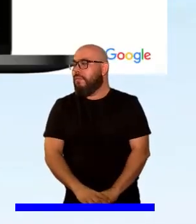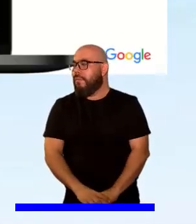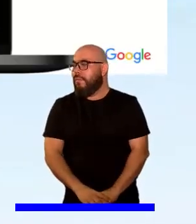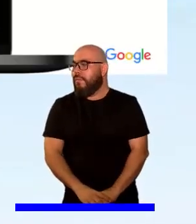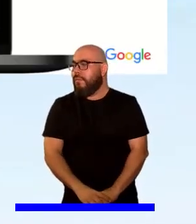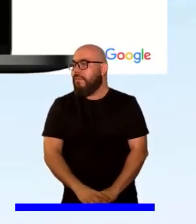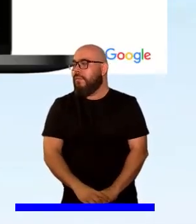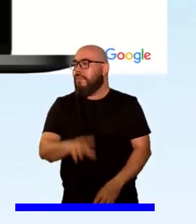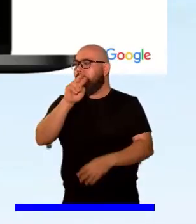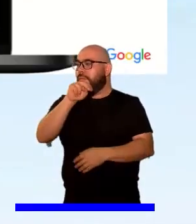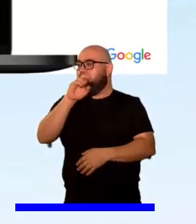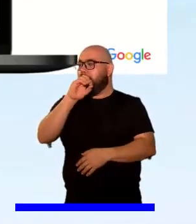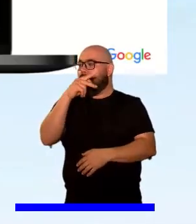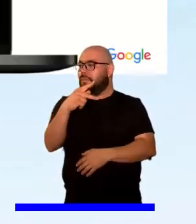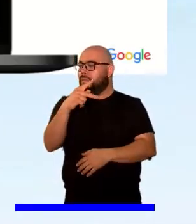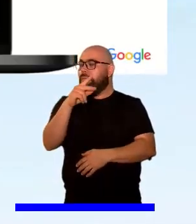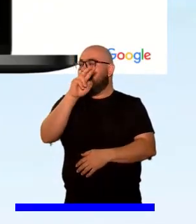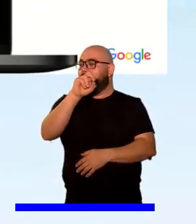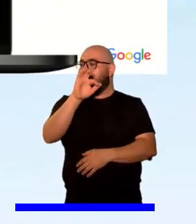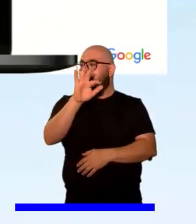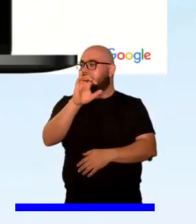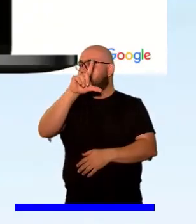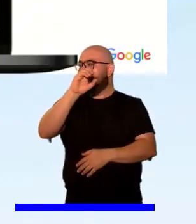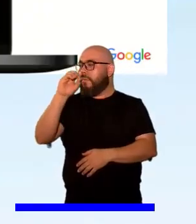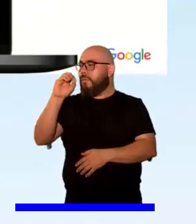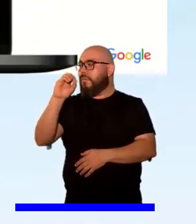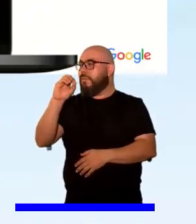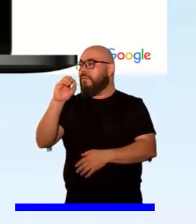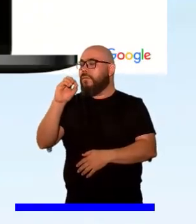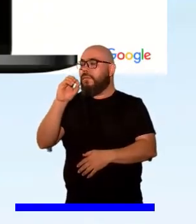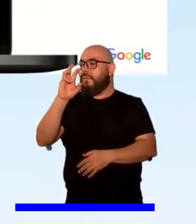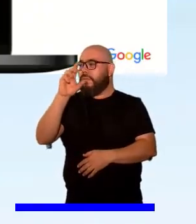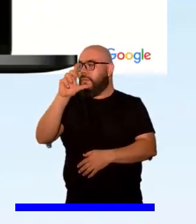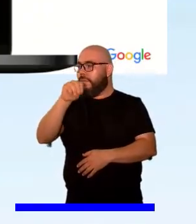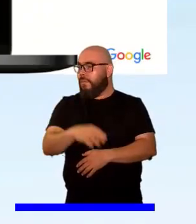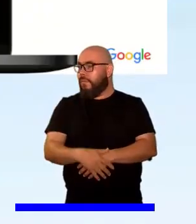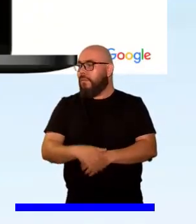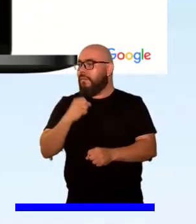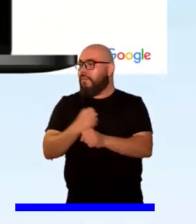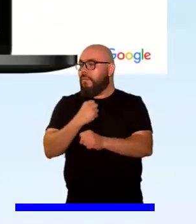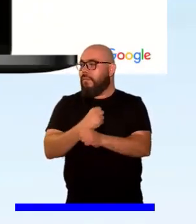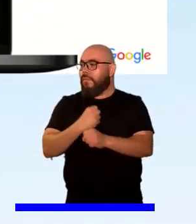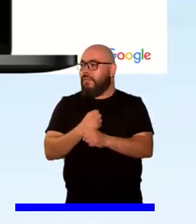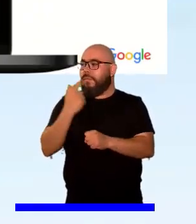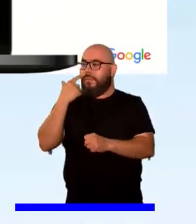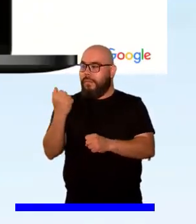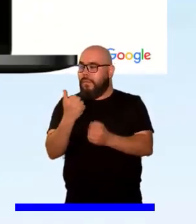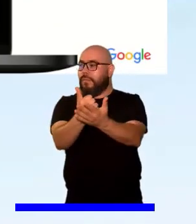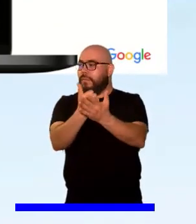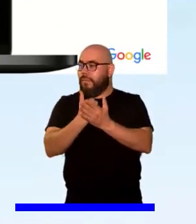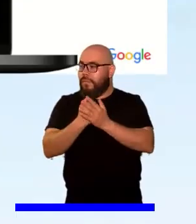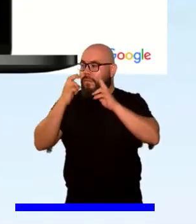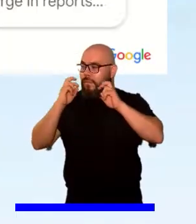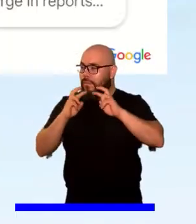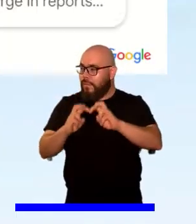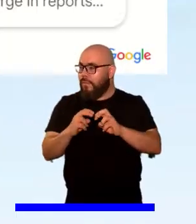Si han trabajado con Notebook LM, me voy a saltar esto entonces, porque ya lo conocen, pero es bastante chévere y ayuda mucho en la